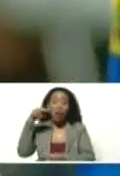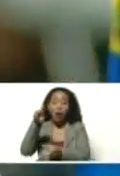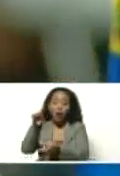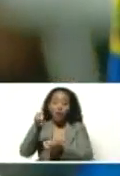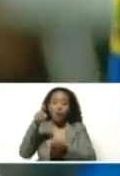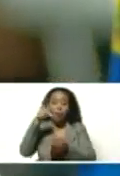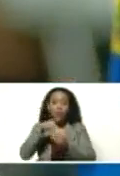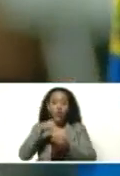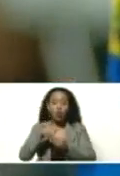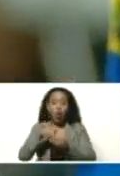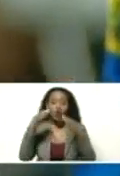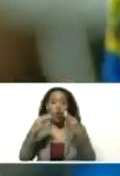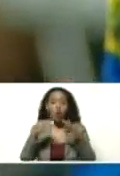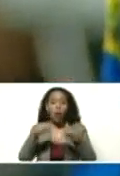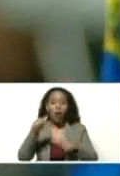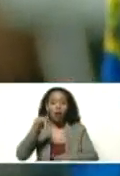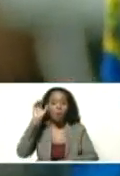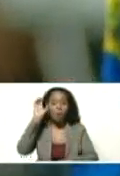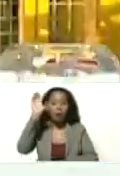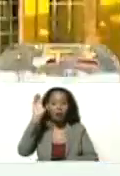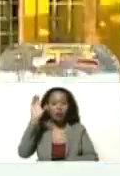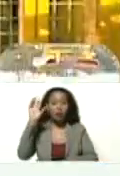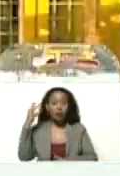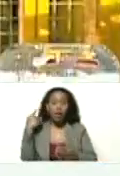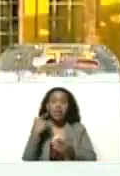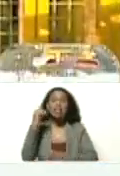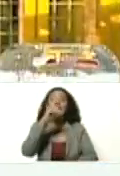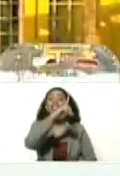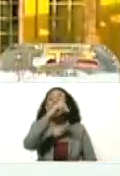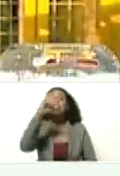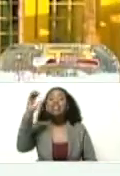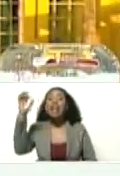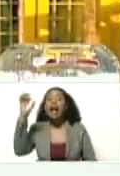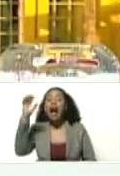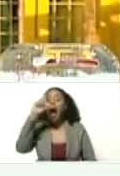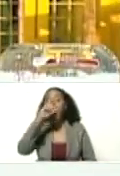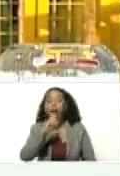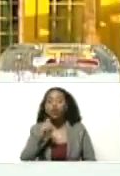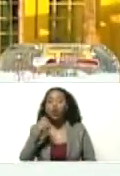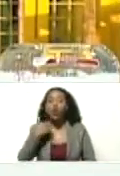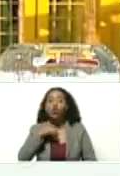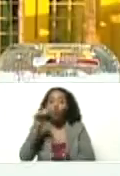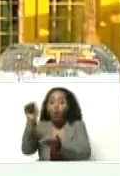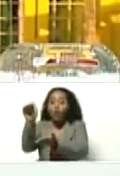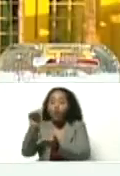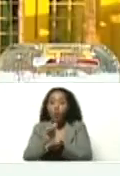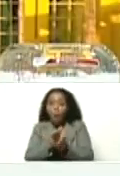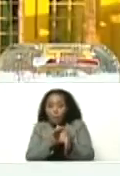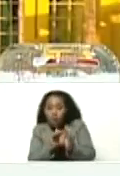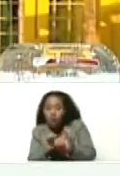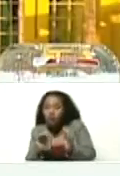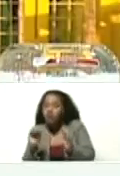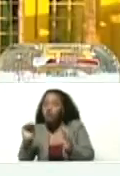petrolero normal del país. Durante 100 años tuvimos un ingreso creciente.